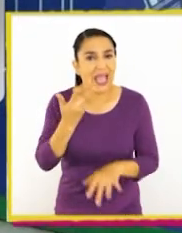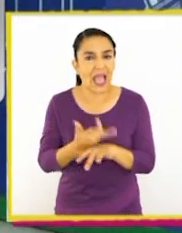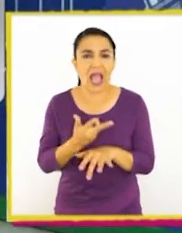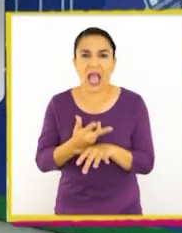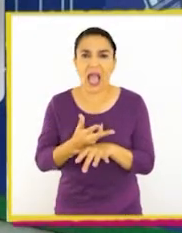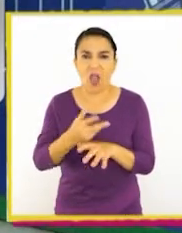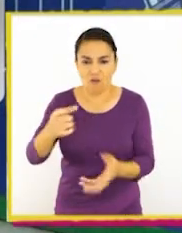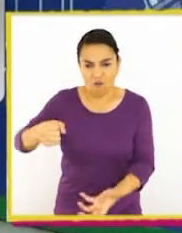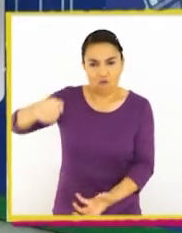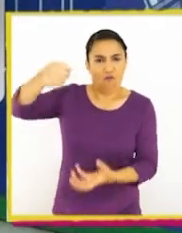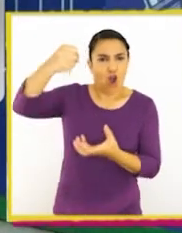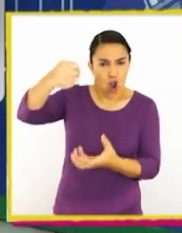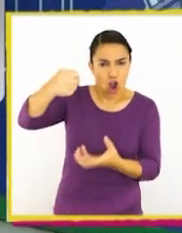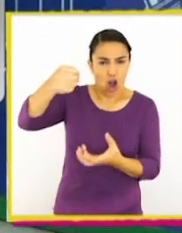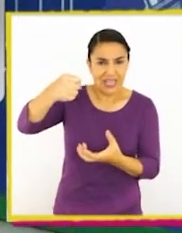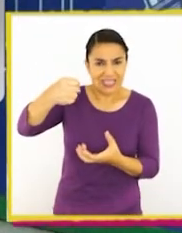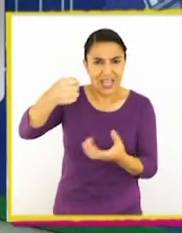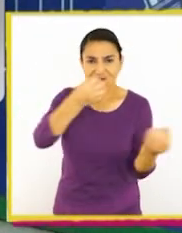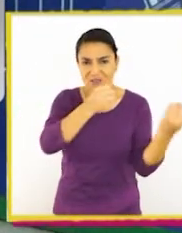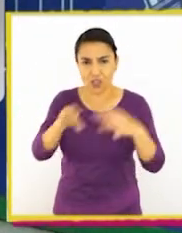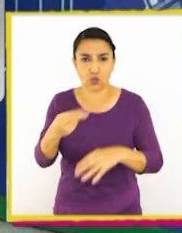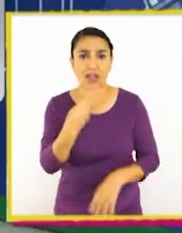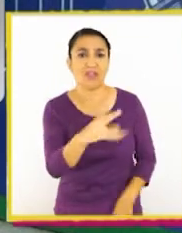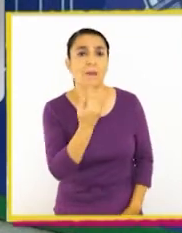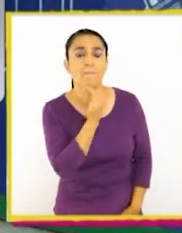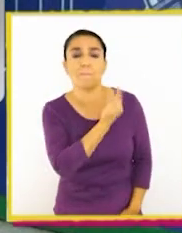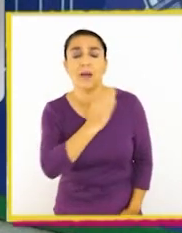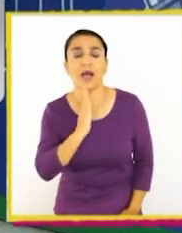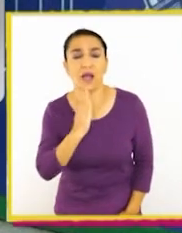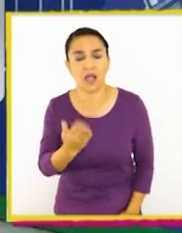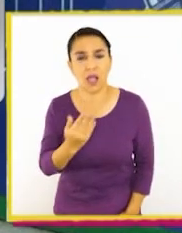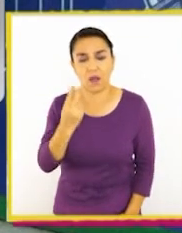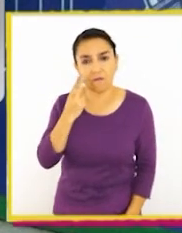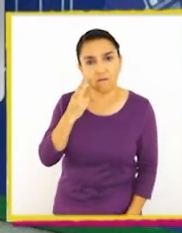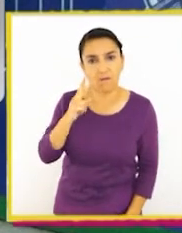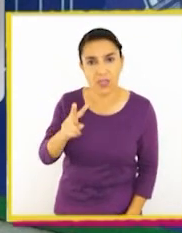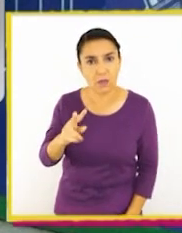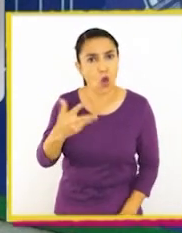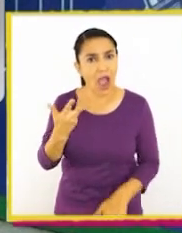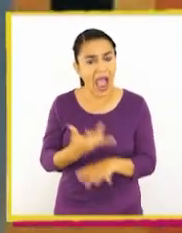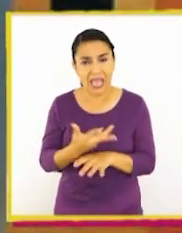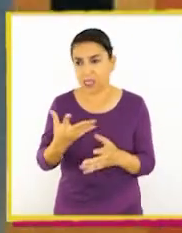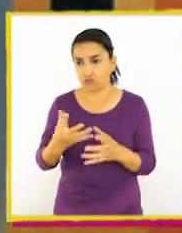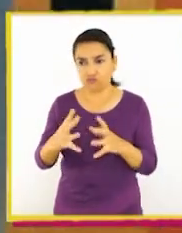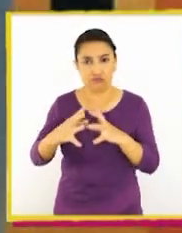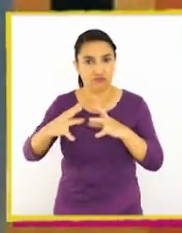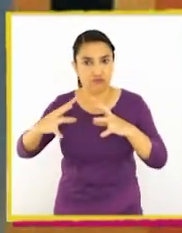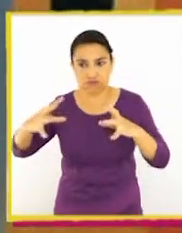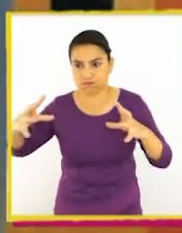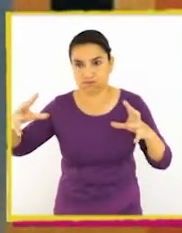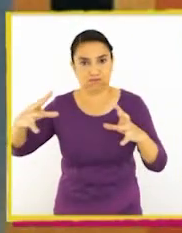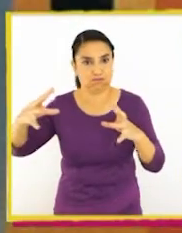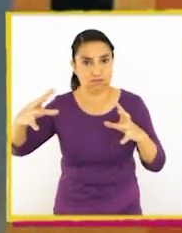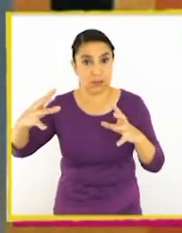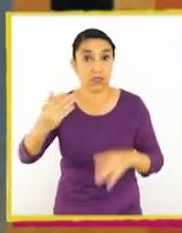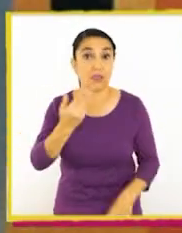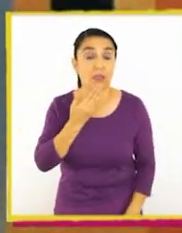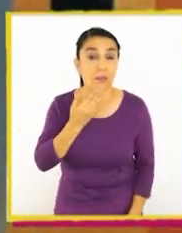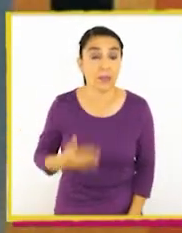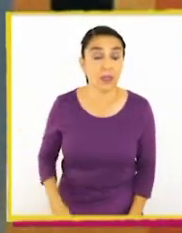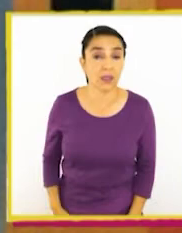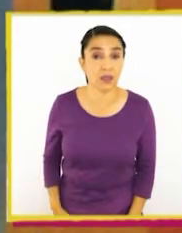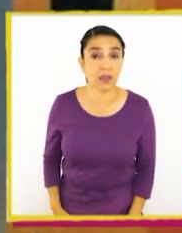la gran bolsa de basura de la profesora Maca, que como vimos, tenía un gran volumen y